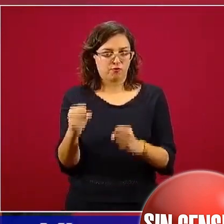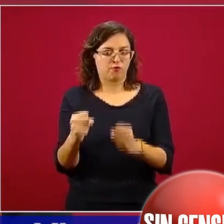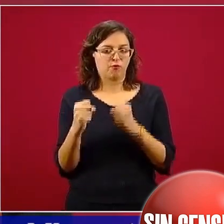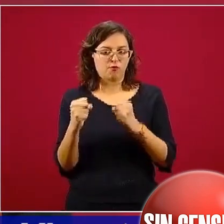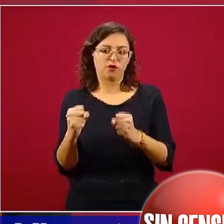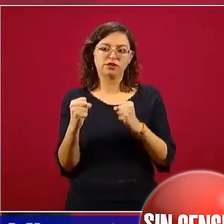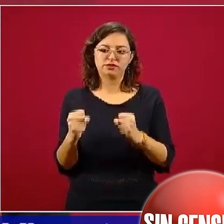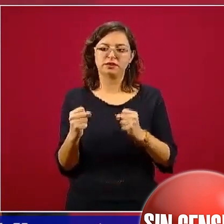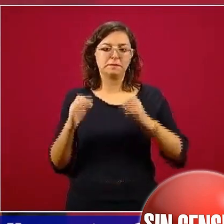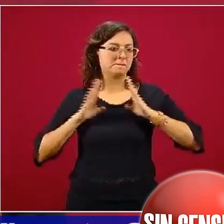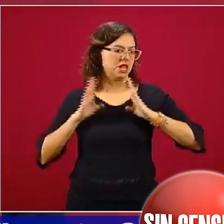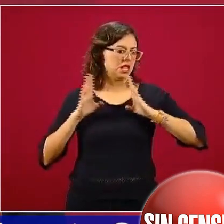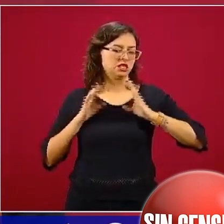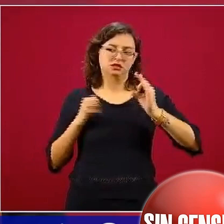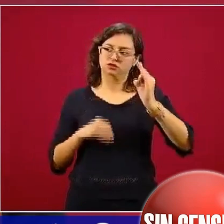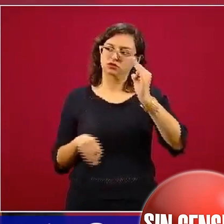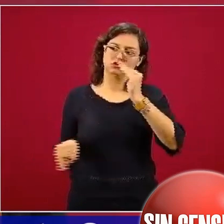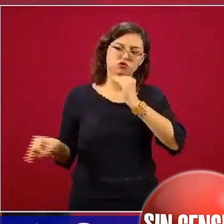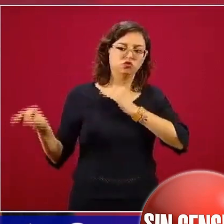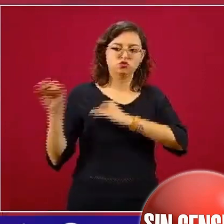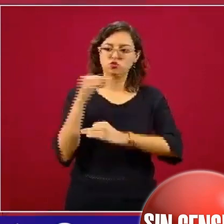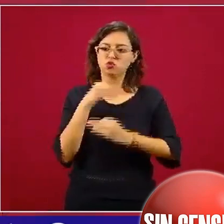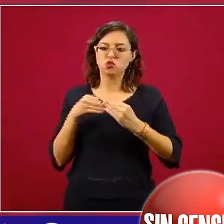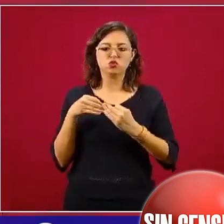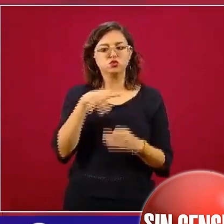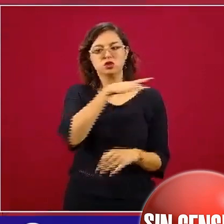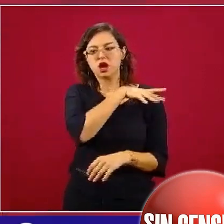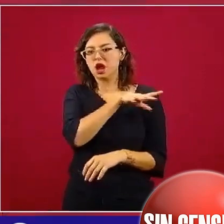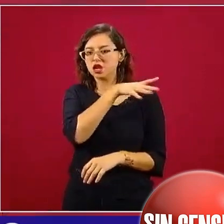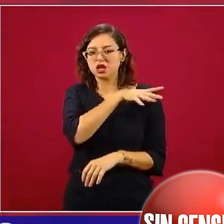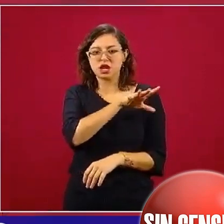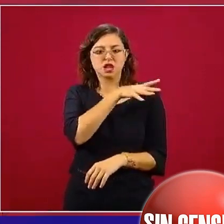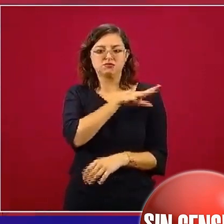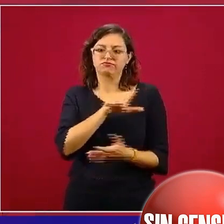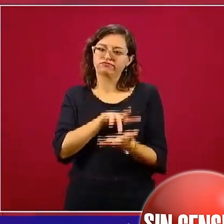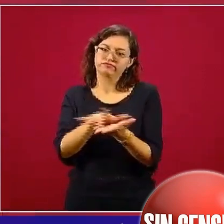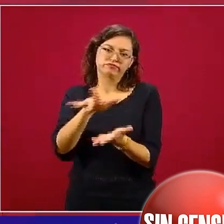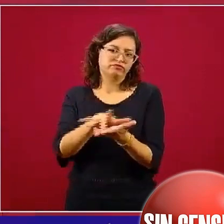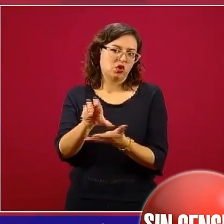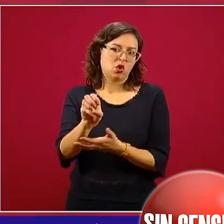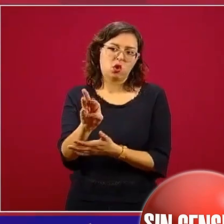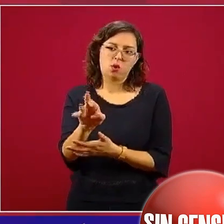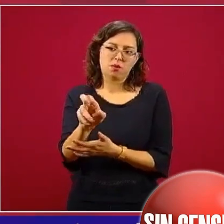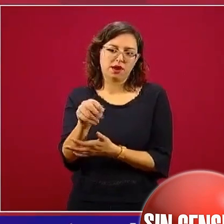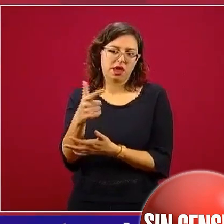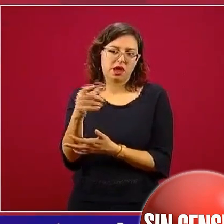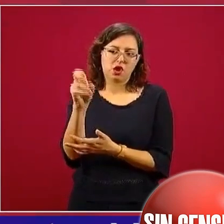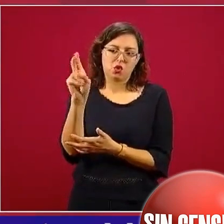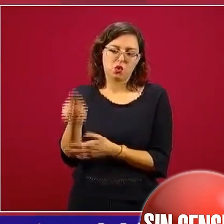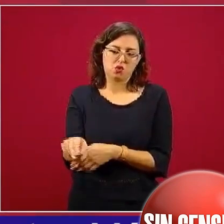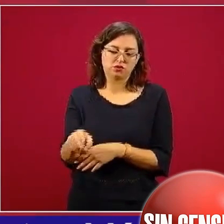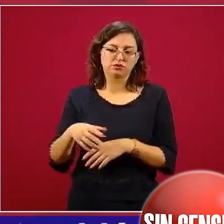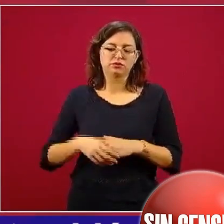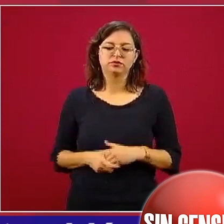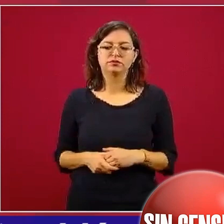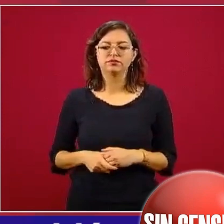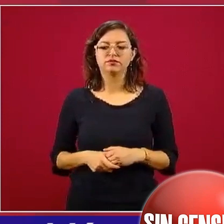todos los militares, los generales apoyaban a Obregón, don Venustiano